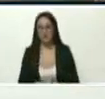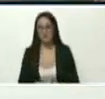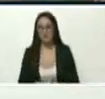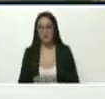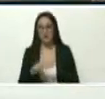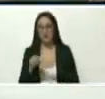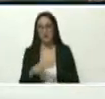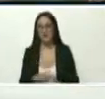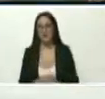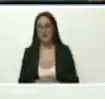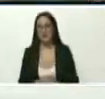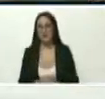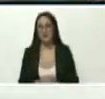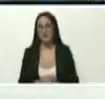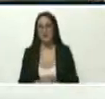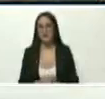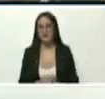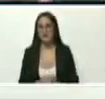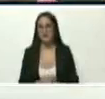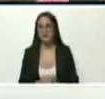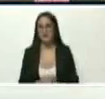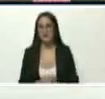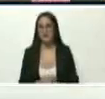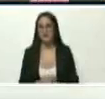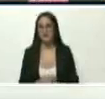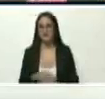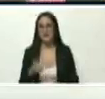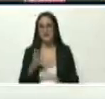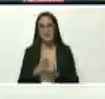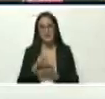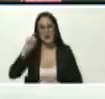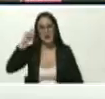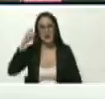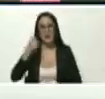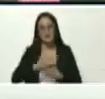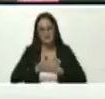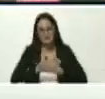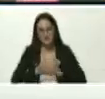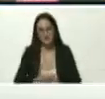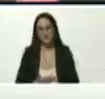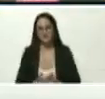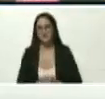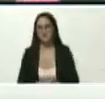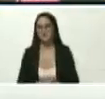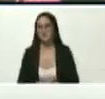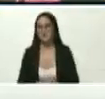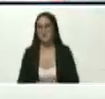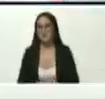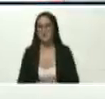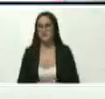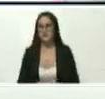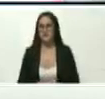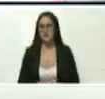Nigeria. Vaya a su familia, siempre nuestro recuerdo y nuestra solidaridad.